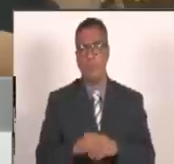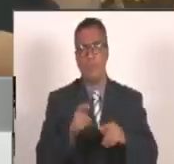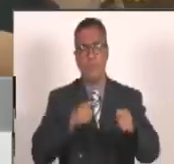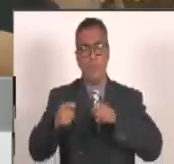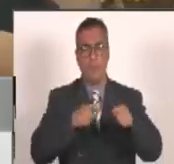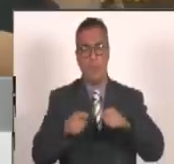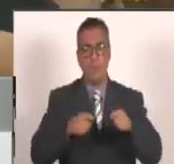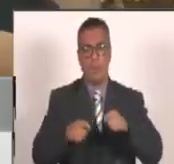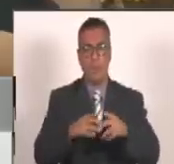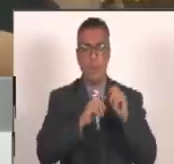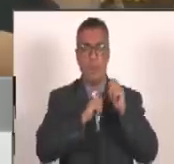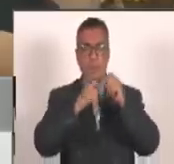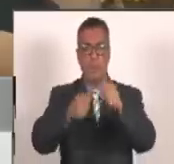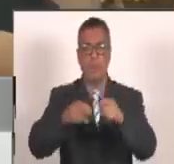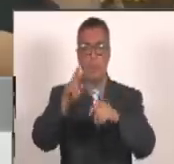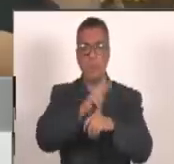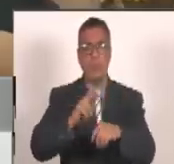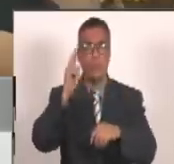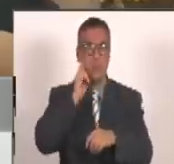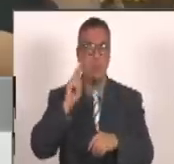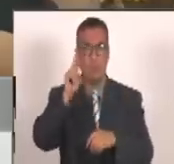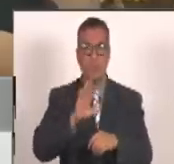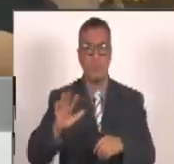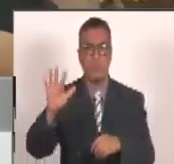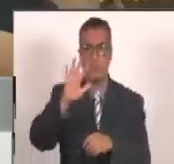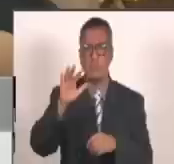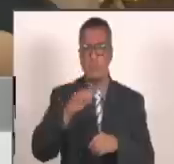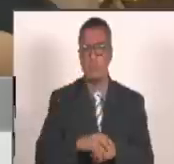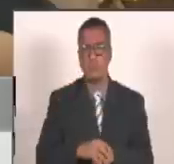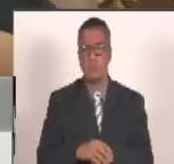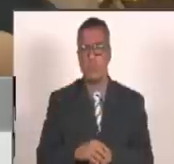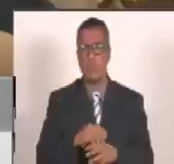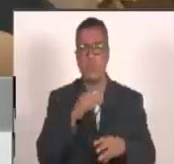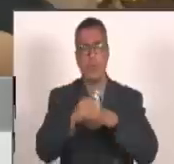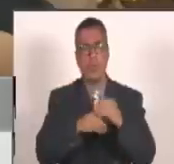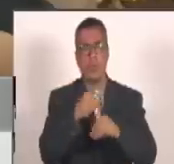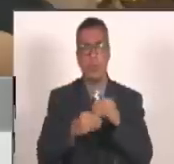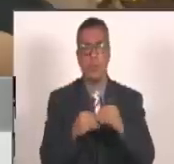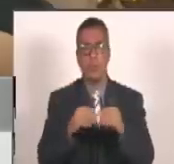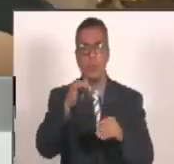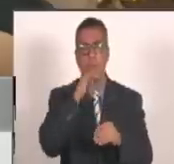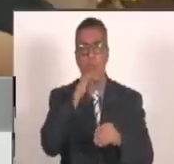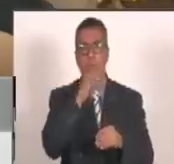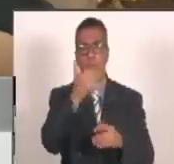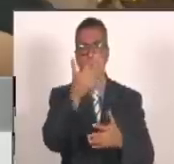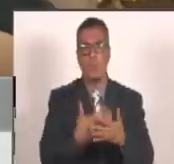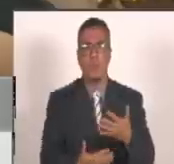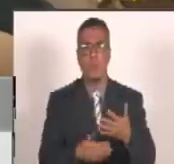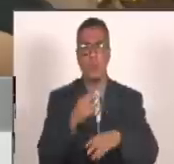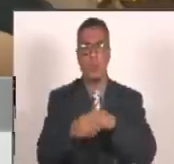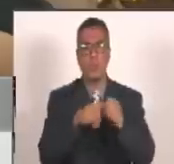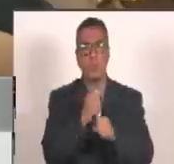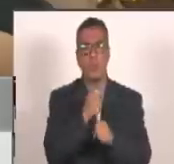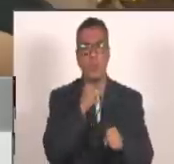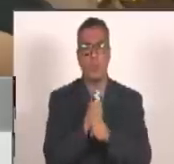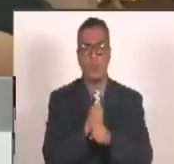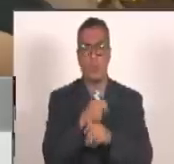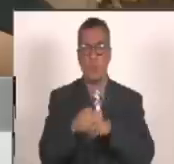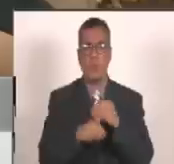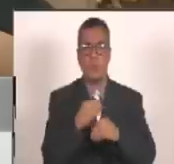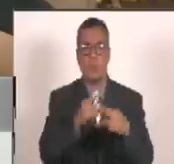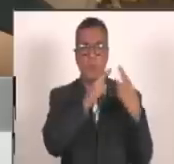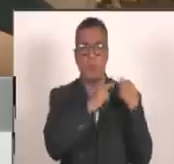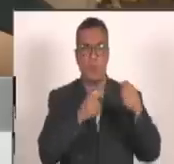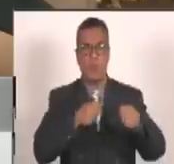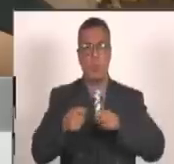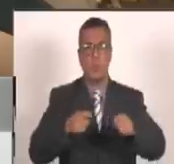Contralor General encargado de la República Bolivariana de Venezuela, mediante la cual informa que está cumpliendo las funciones inherentes al